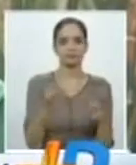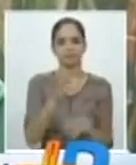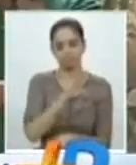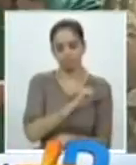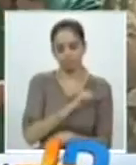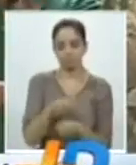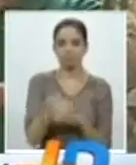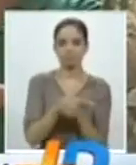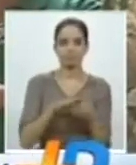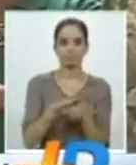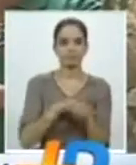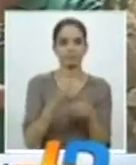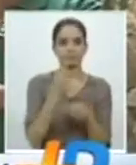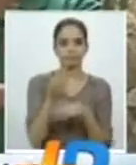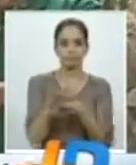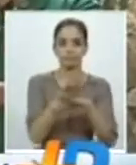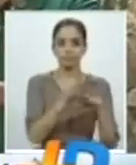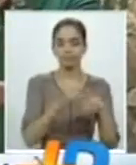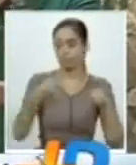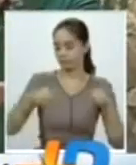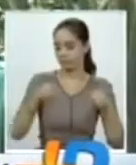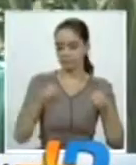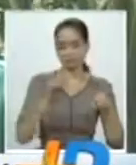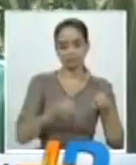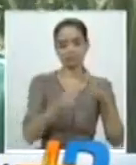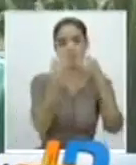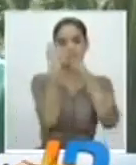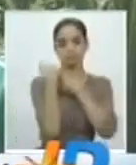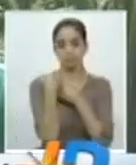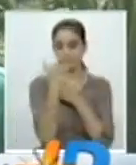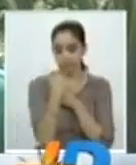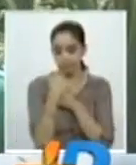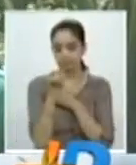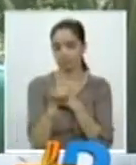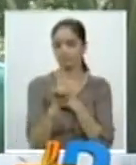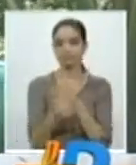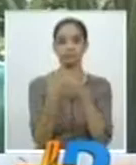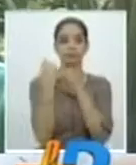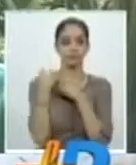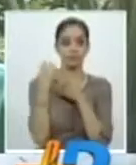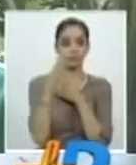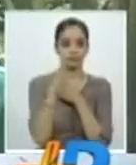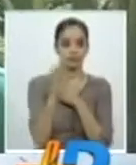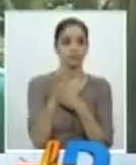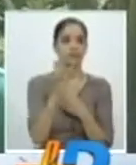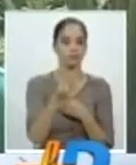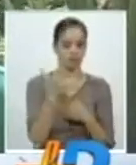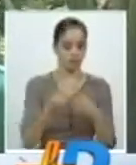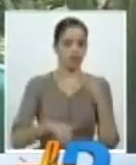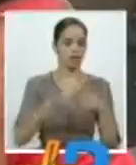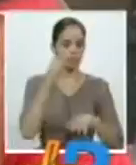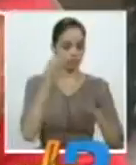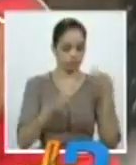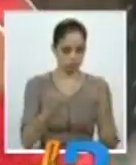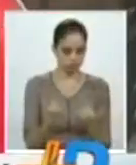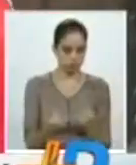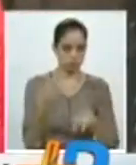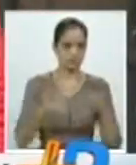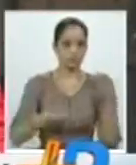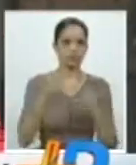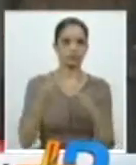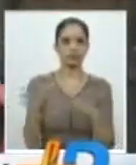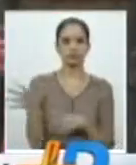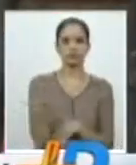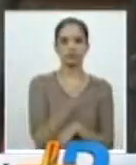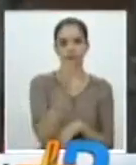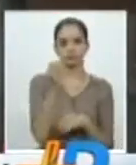hecho y dijo que los motociclistas responderán por su error. El propietario de la moto está siendo judicializado en este momento. En medio del dolor que